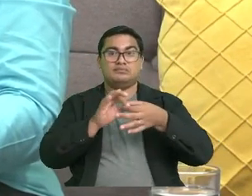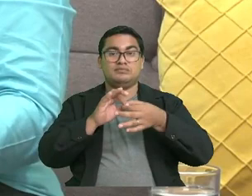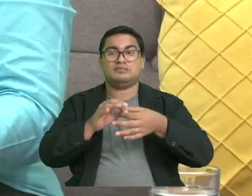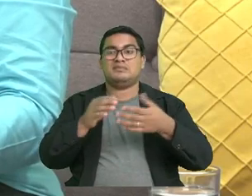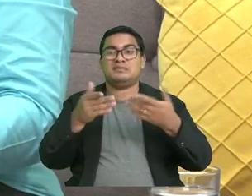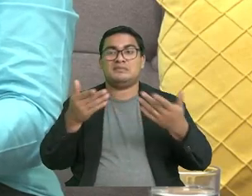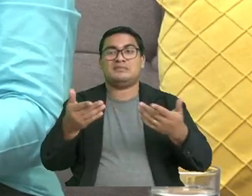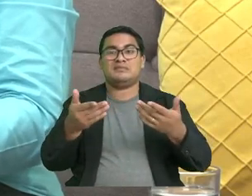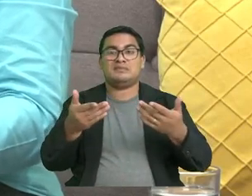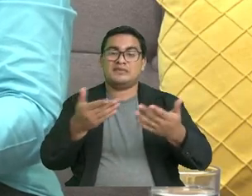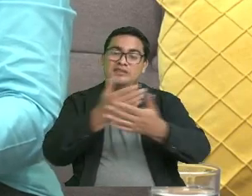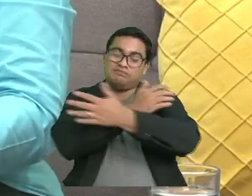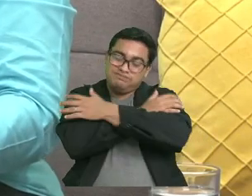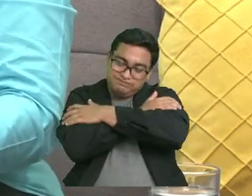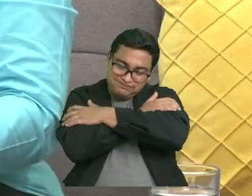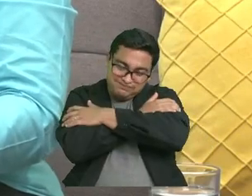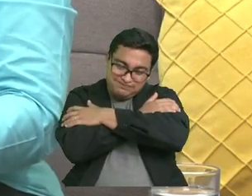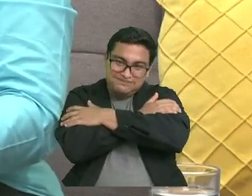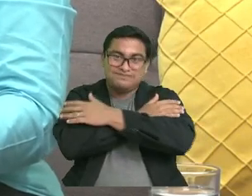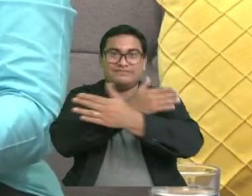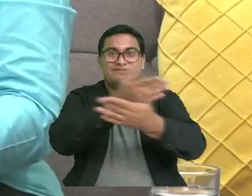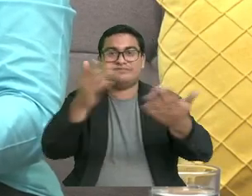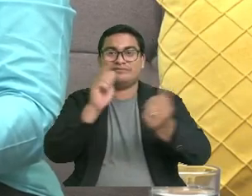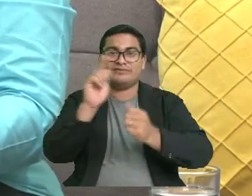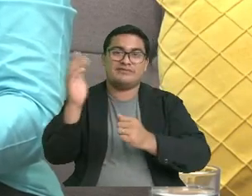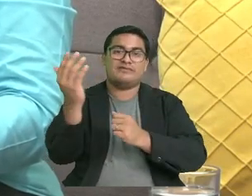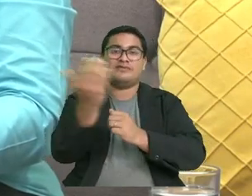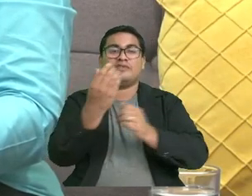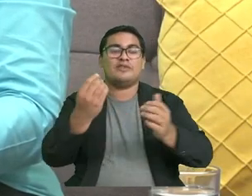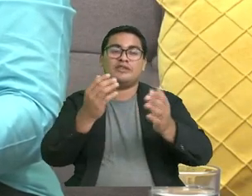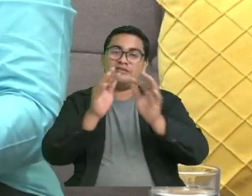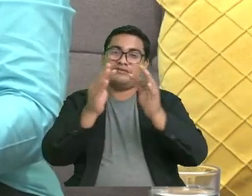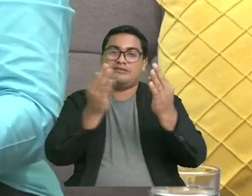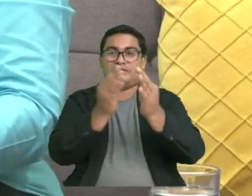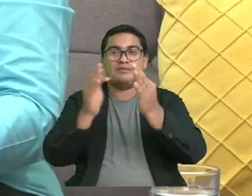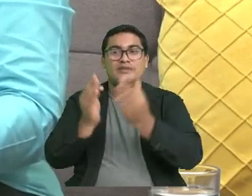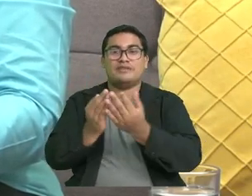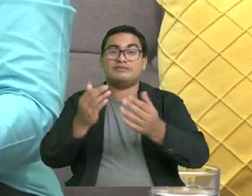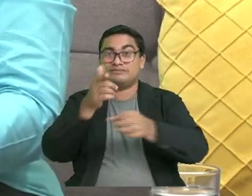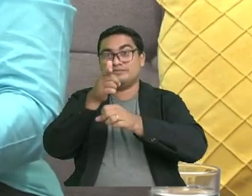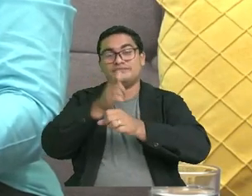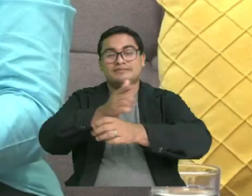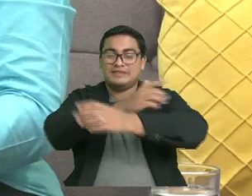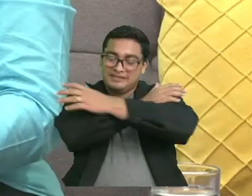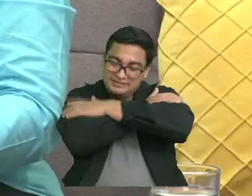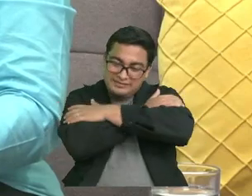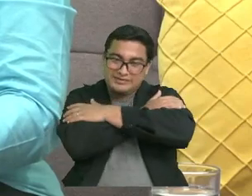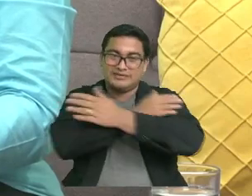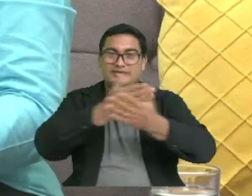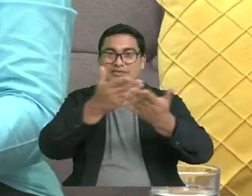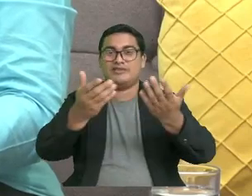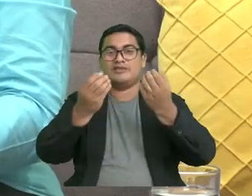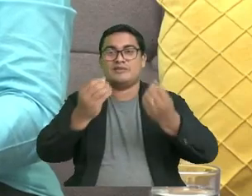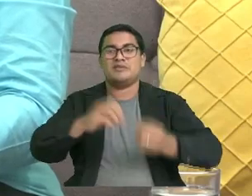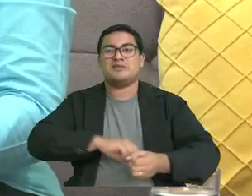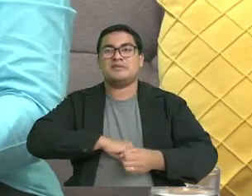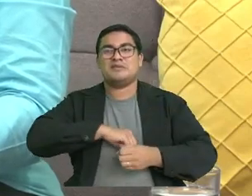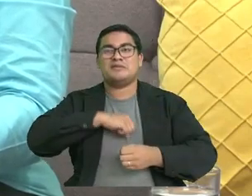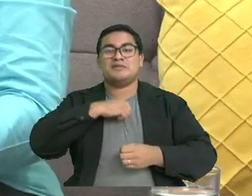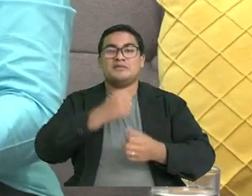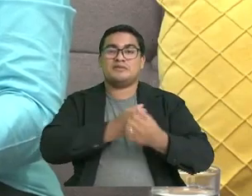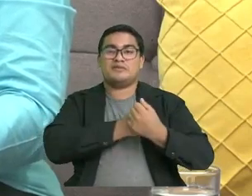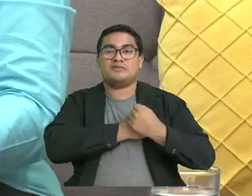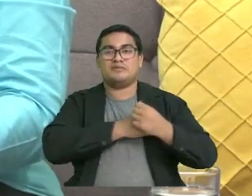para quienes mandamos un abrazo a todas las familias, un abrazo virtual, ¿verdad? Claro. Lleno de orgullo, de